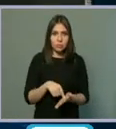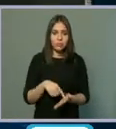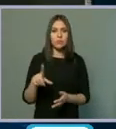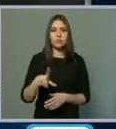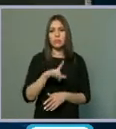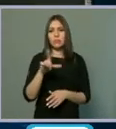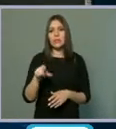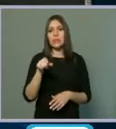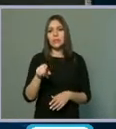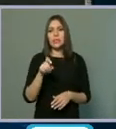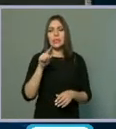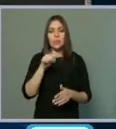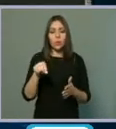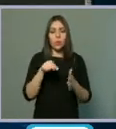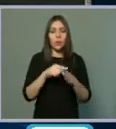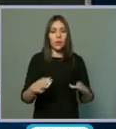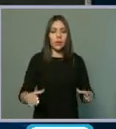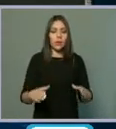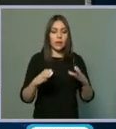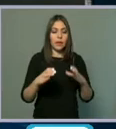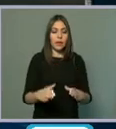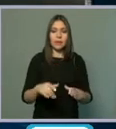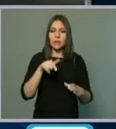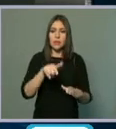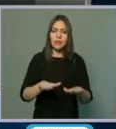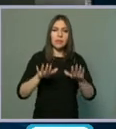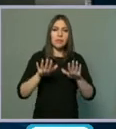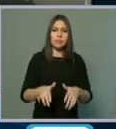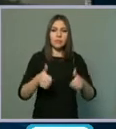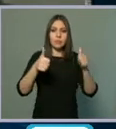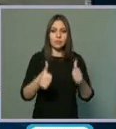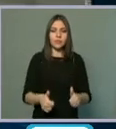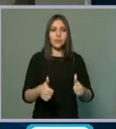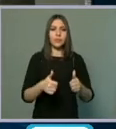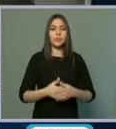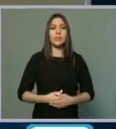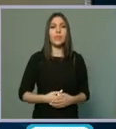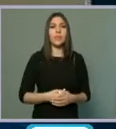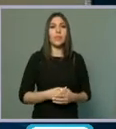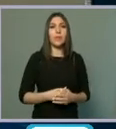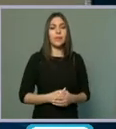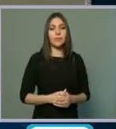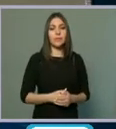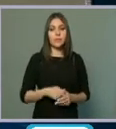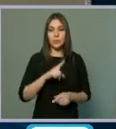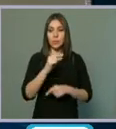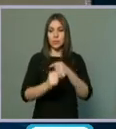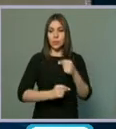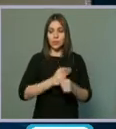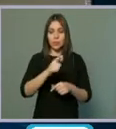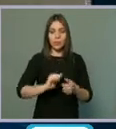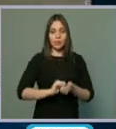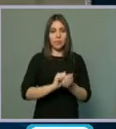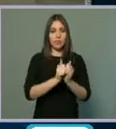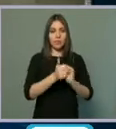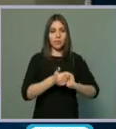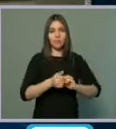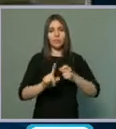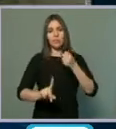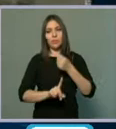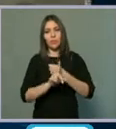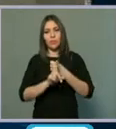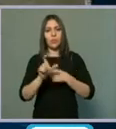se establece en este territorio, se establecen ellos. Y todo esto ha venido dando diferentes conflagraciones.